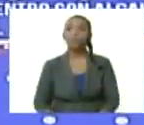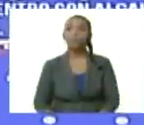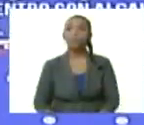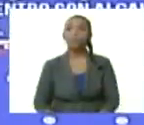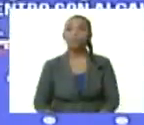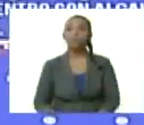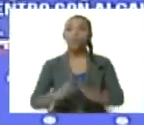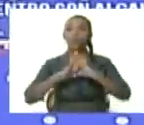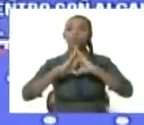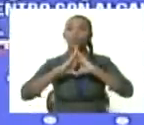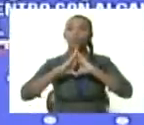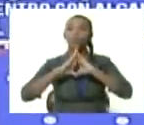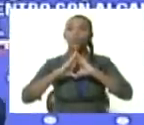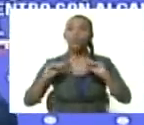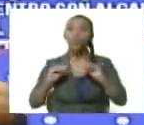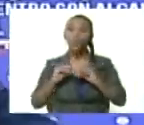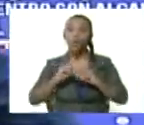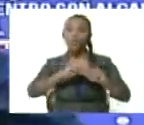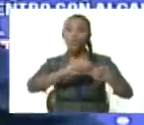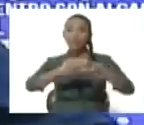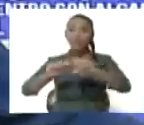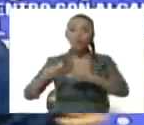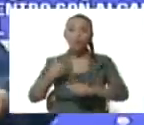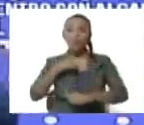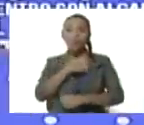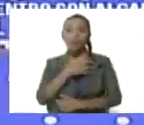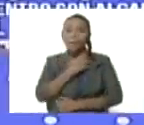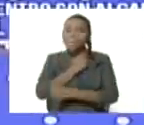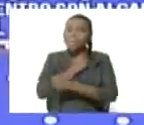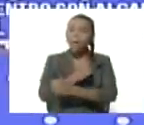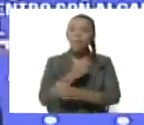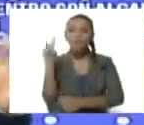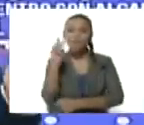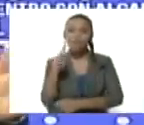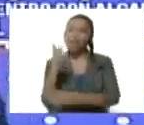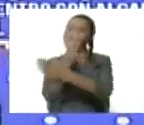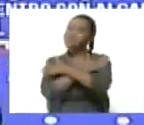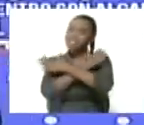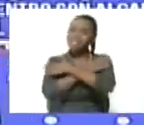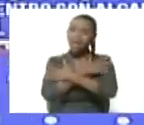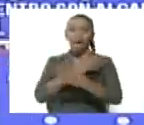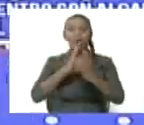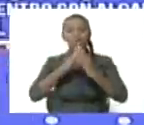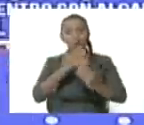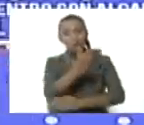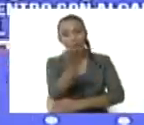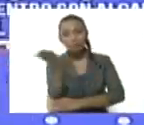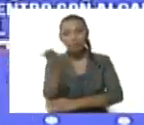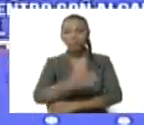de todo el vasto territorio de nuestra amada Venezuela, felicidades a todos.